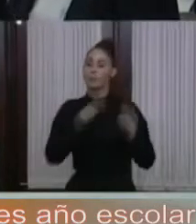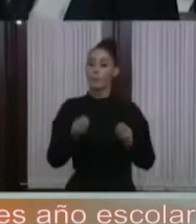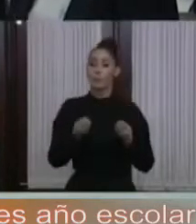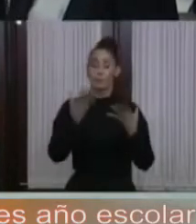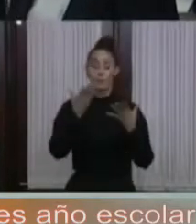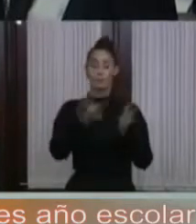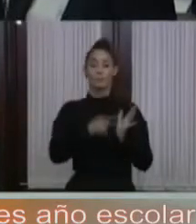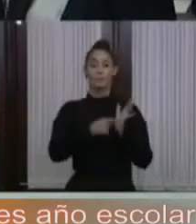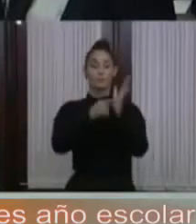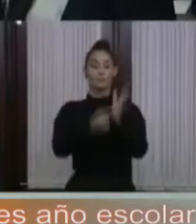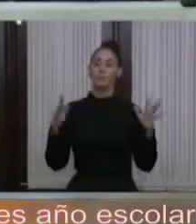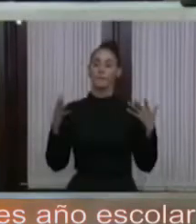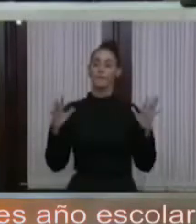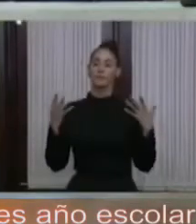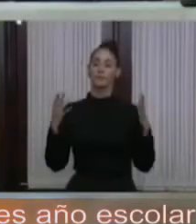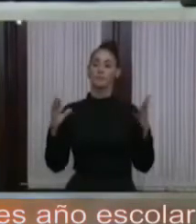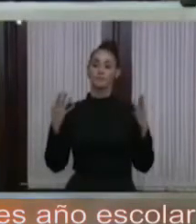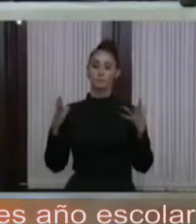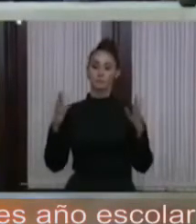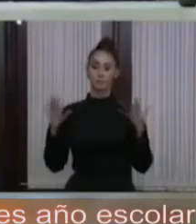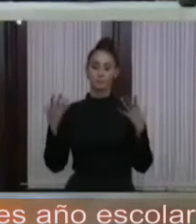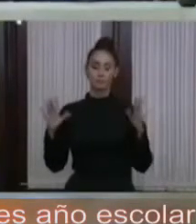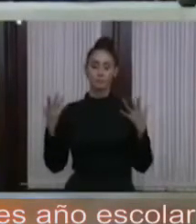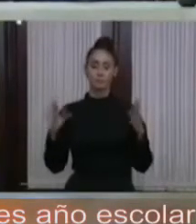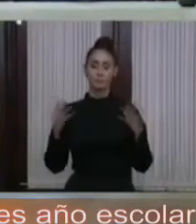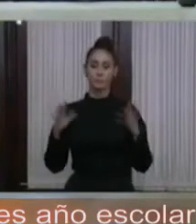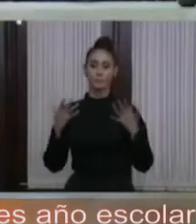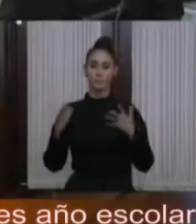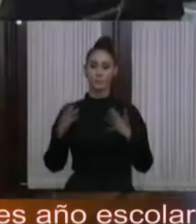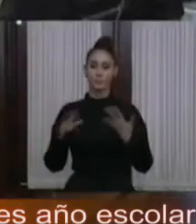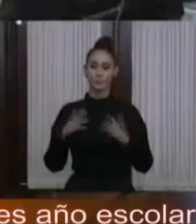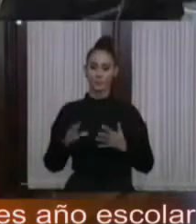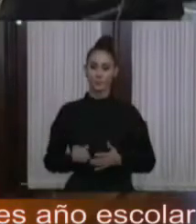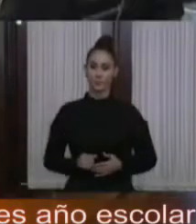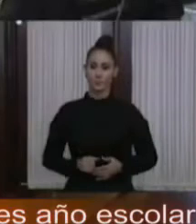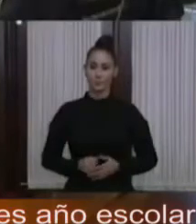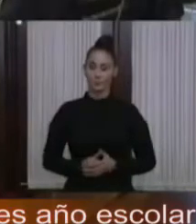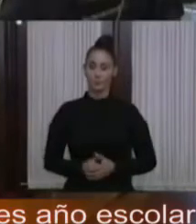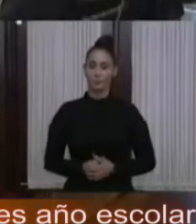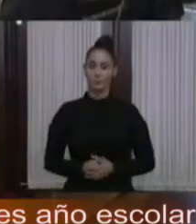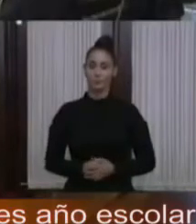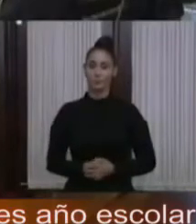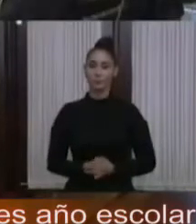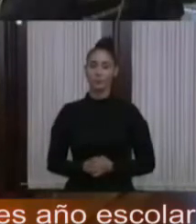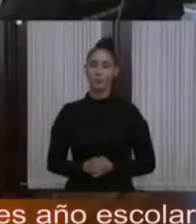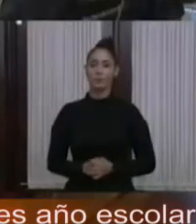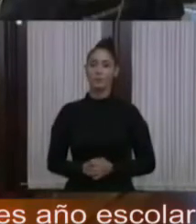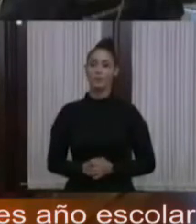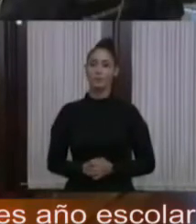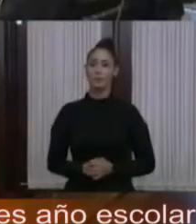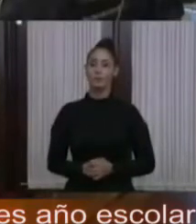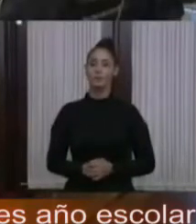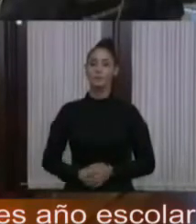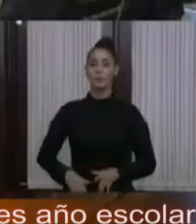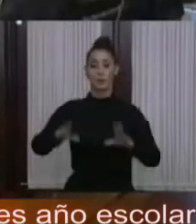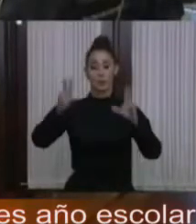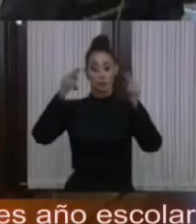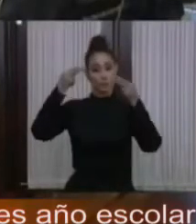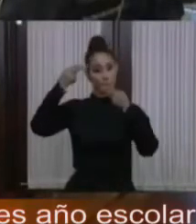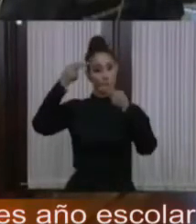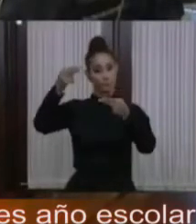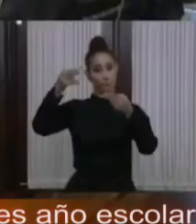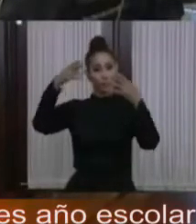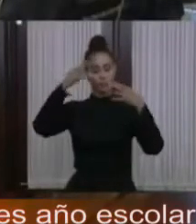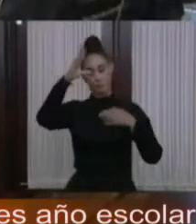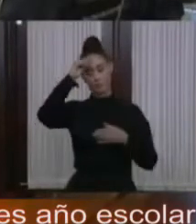de cada estudiante el presidente luís abinader que sólo en dotación de equipo tecnológico como